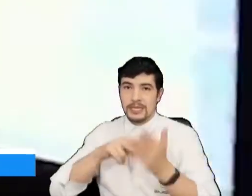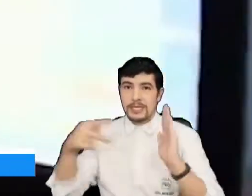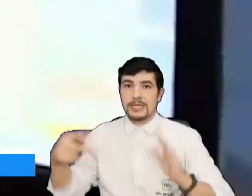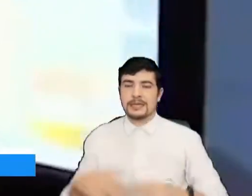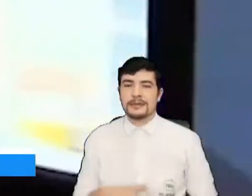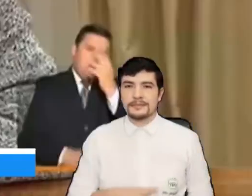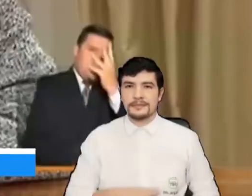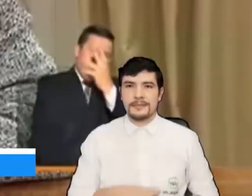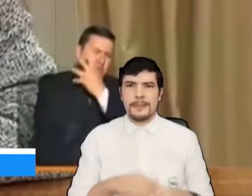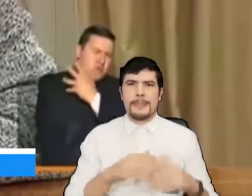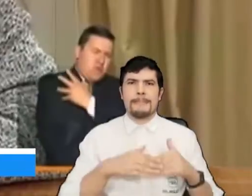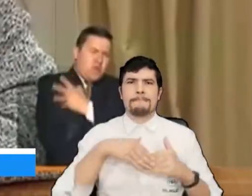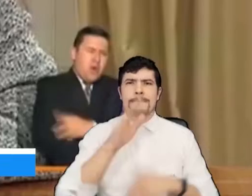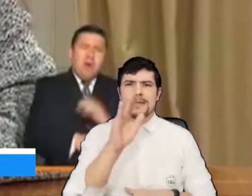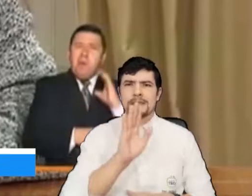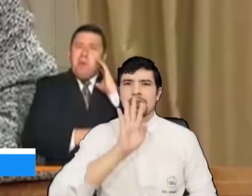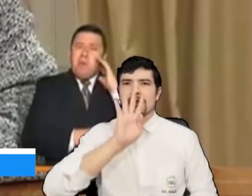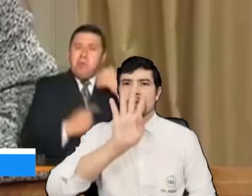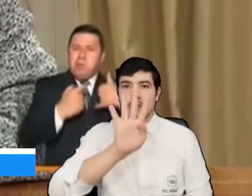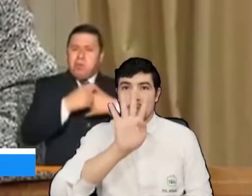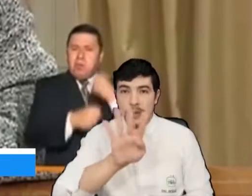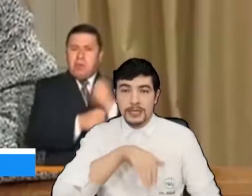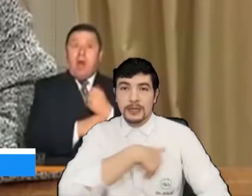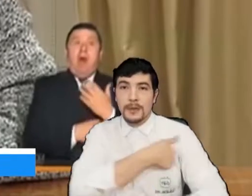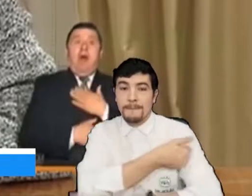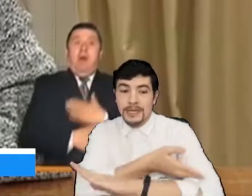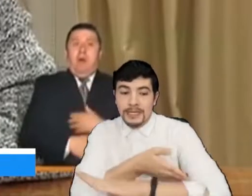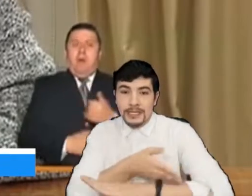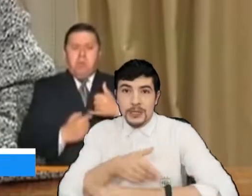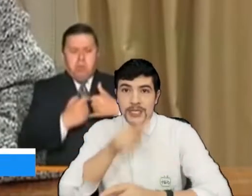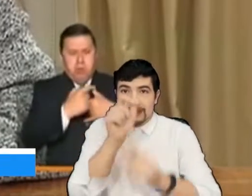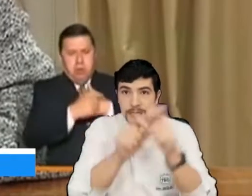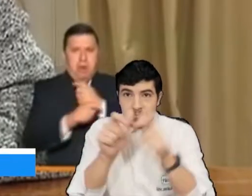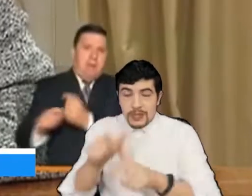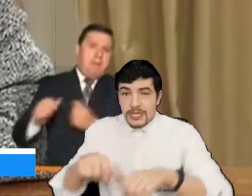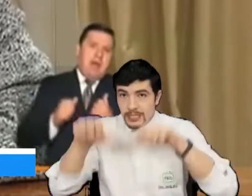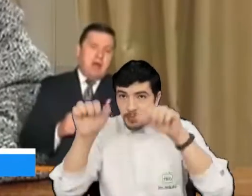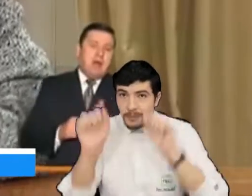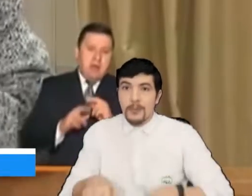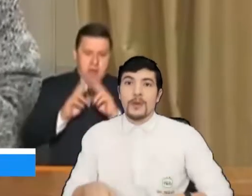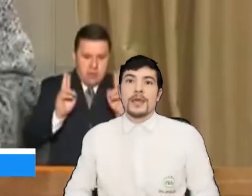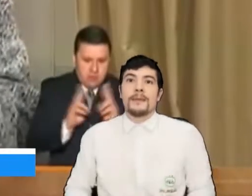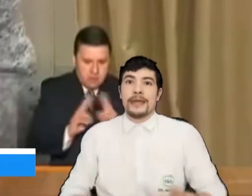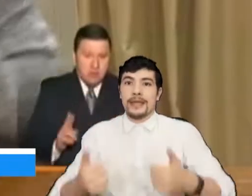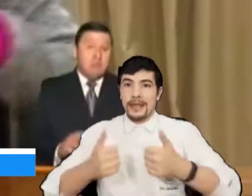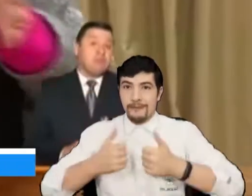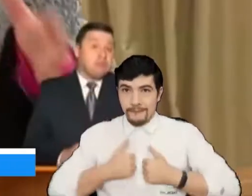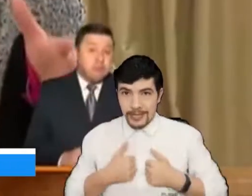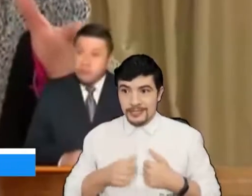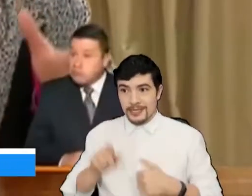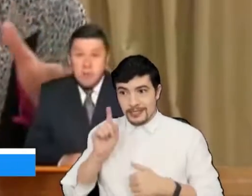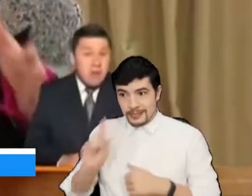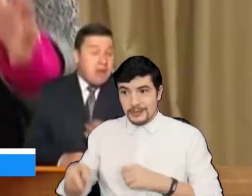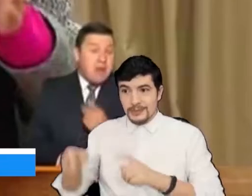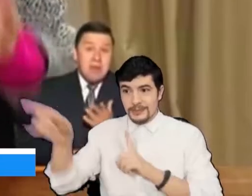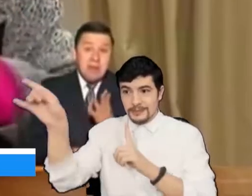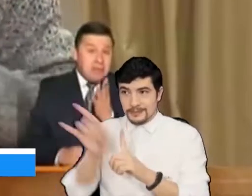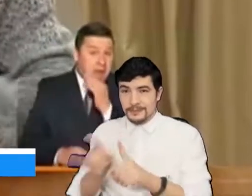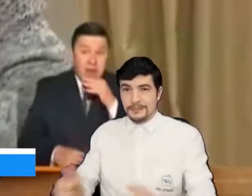4 millones de personas que se pueden beneficiar de este auxilio de la conectividad si no